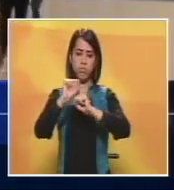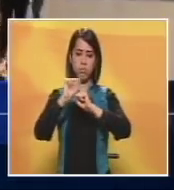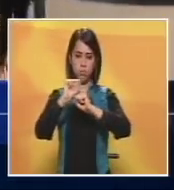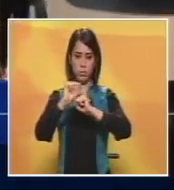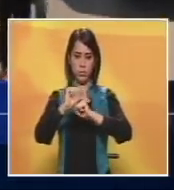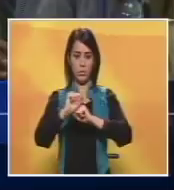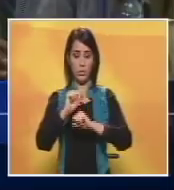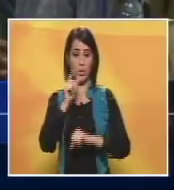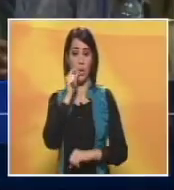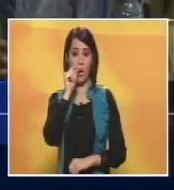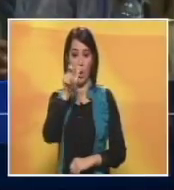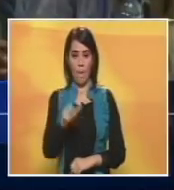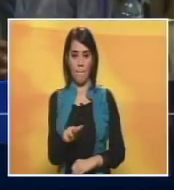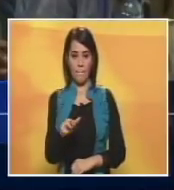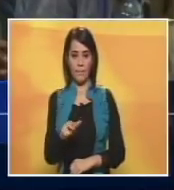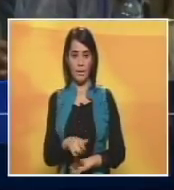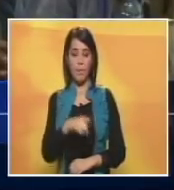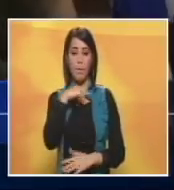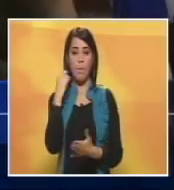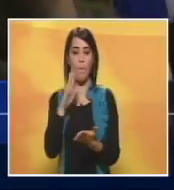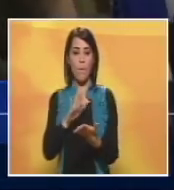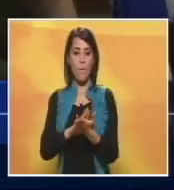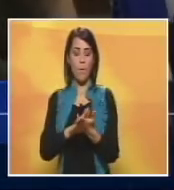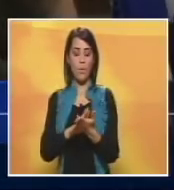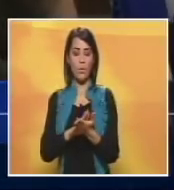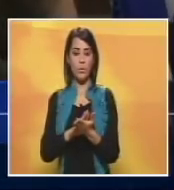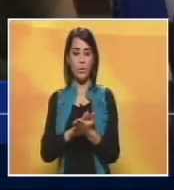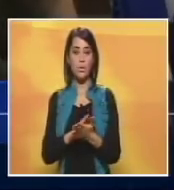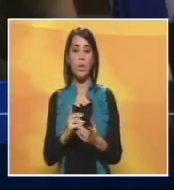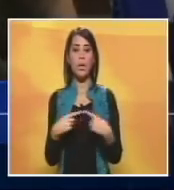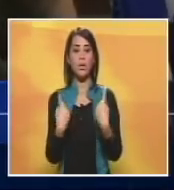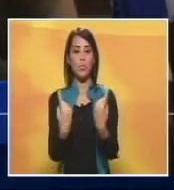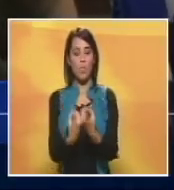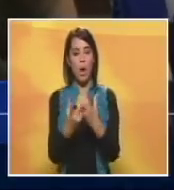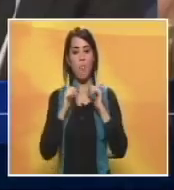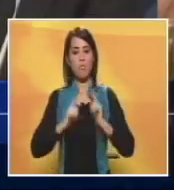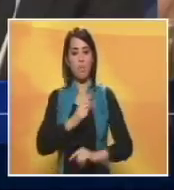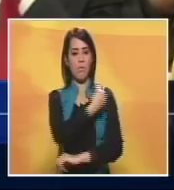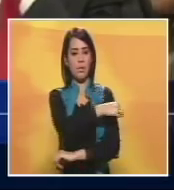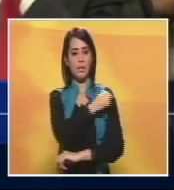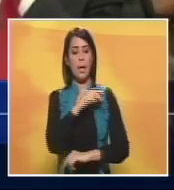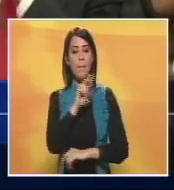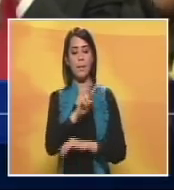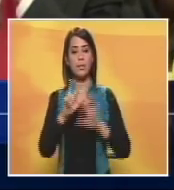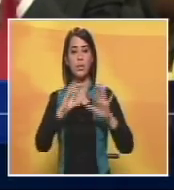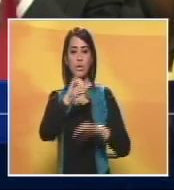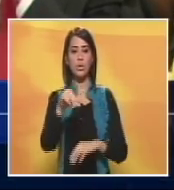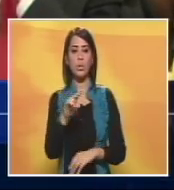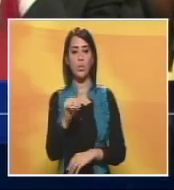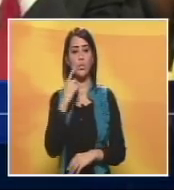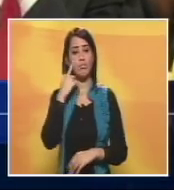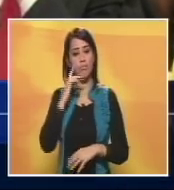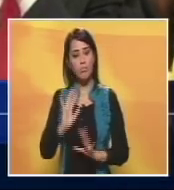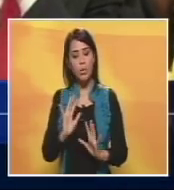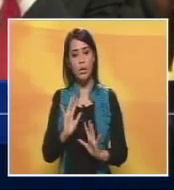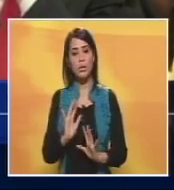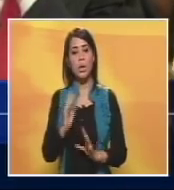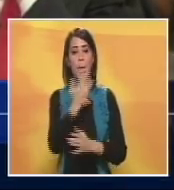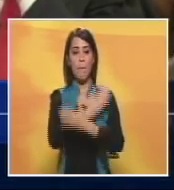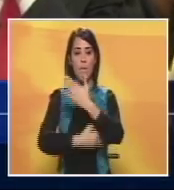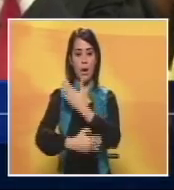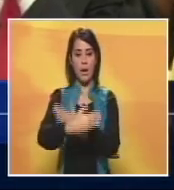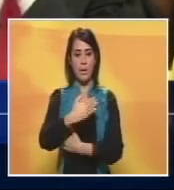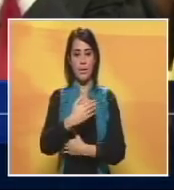de Hernaldo Sánchez, quien falleció luego de permanecer hospitalizado desde el pasado 28 de junio, presuntamente por ser